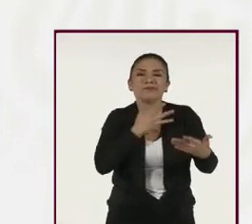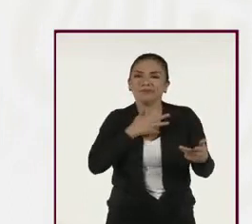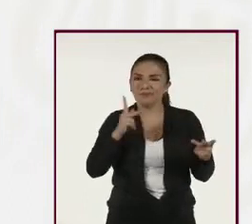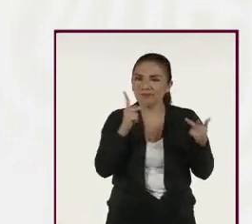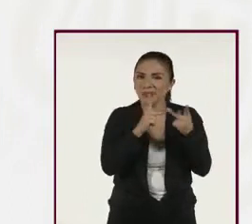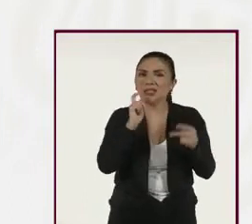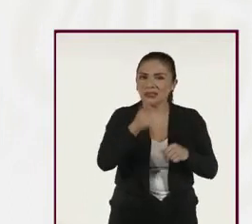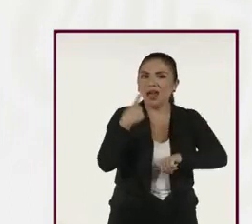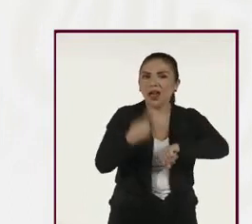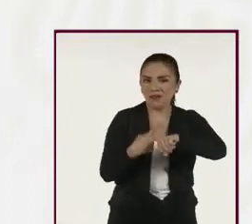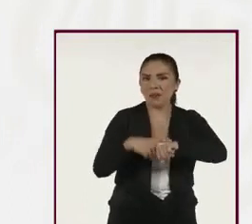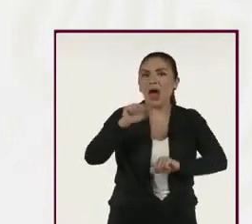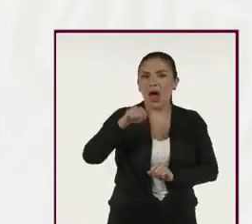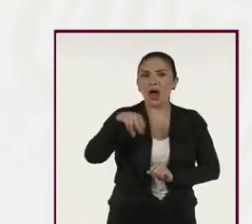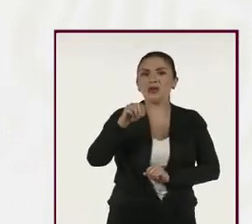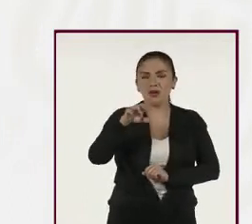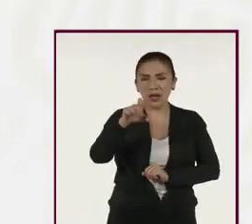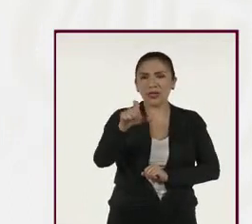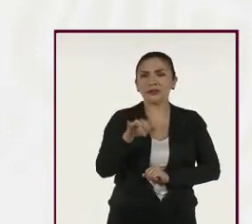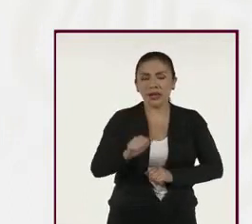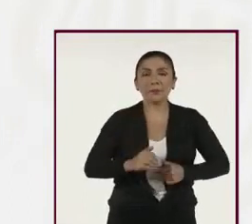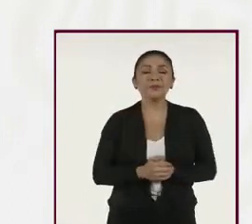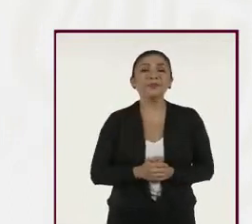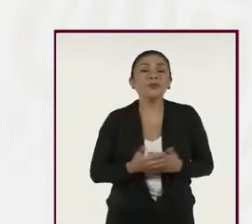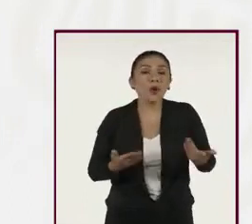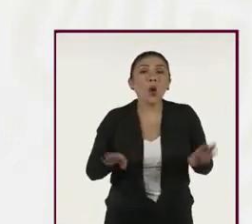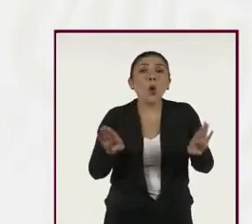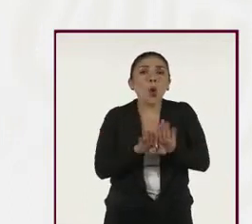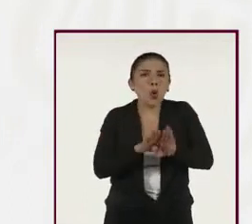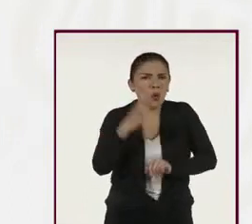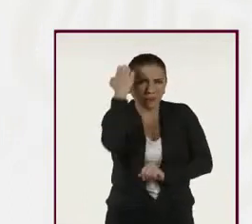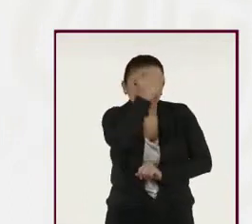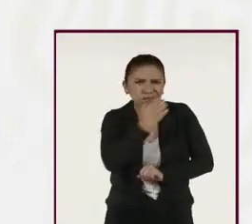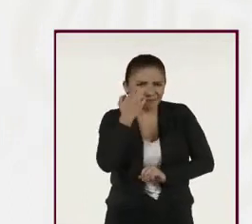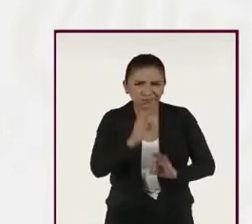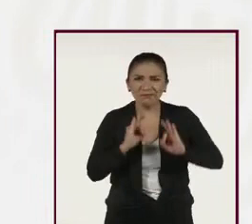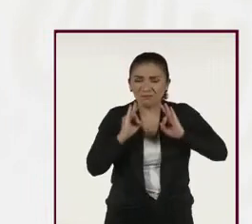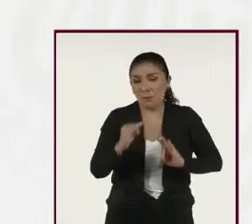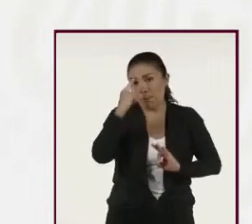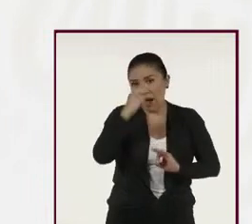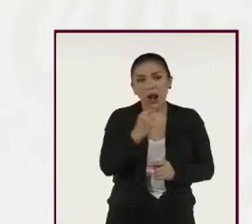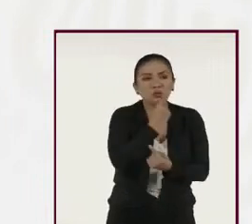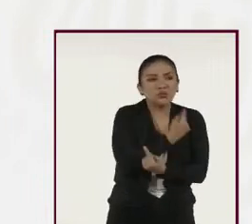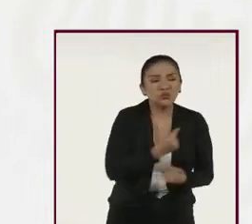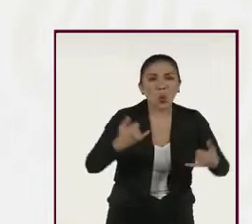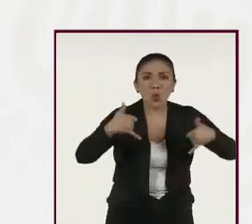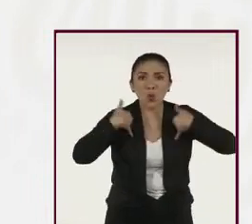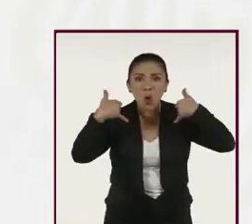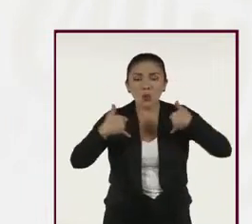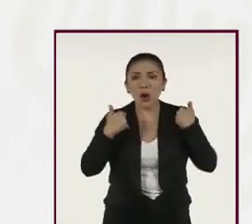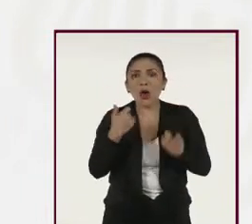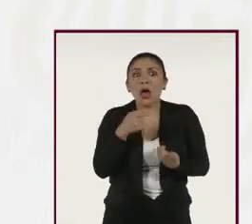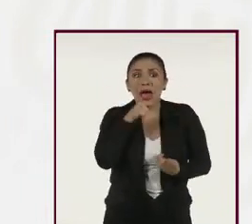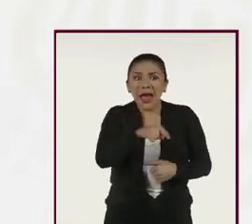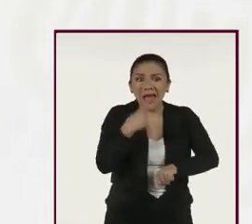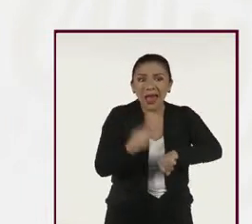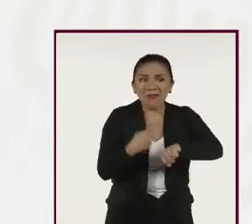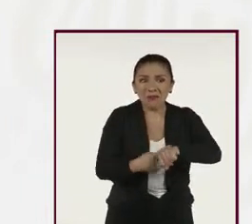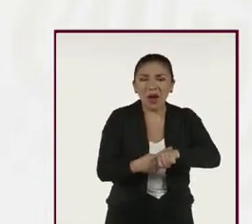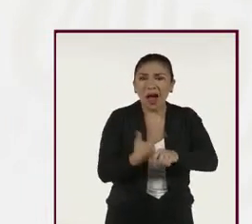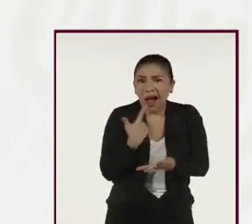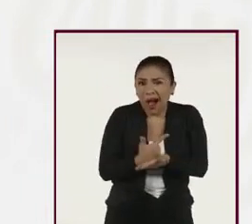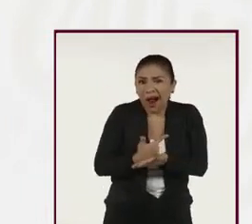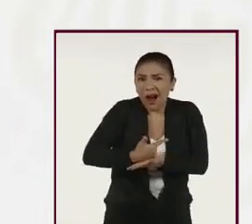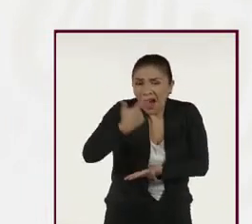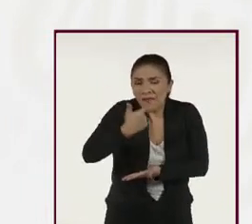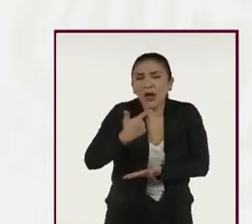bueno, se sugiere siempre que para hacer una evaluación adecuada en niños y adolescentes de la severidad del padecimiento, no